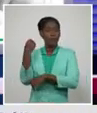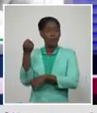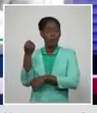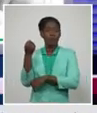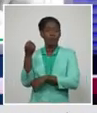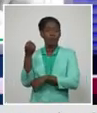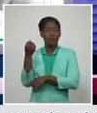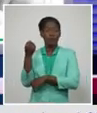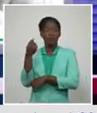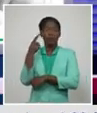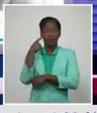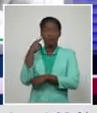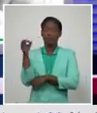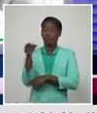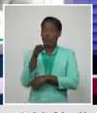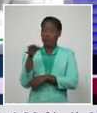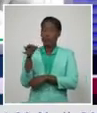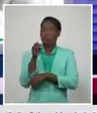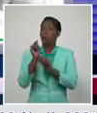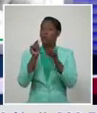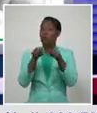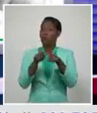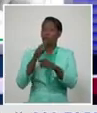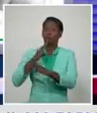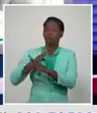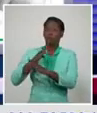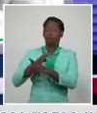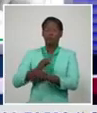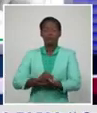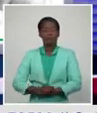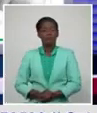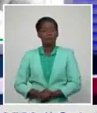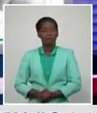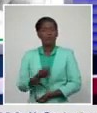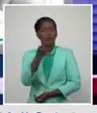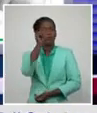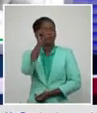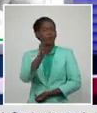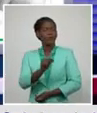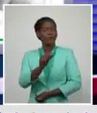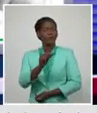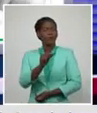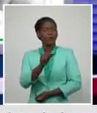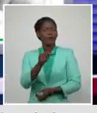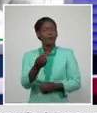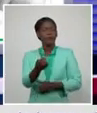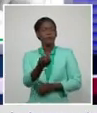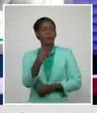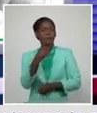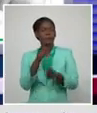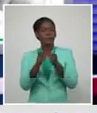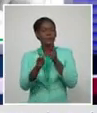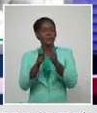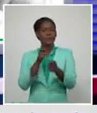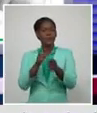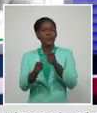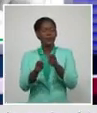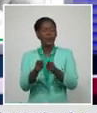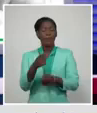casi todos sus municipios. A propósito, doctor, una televidente nos escribe, hoy es un día de